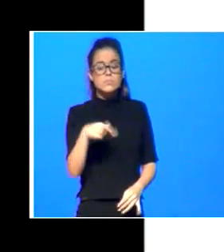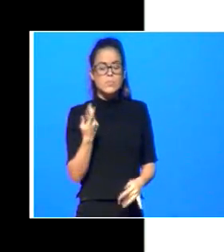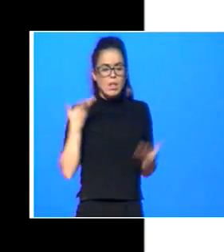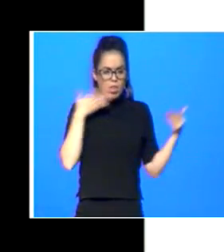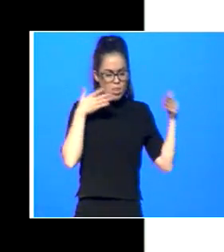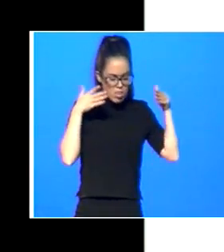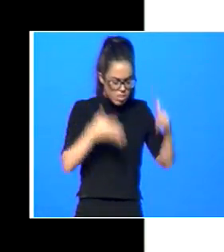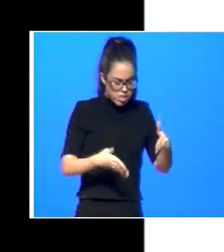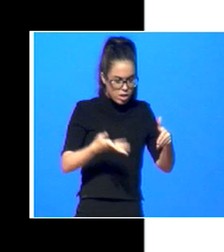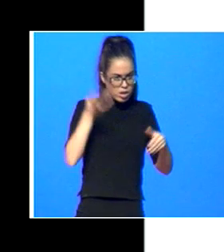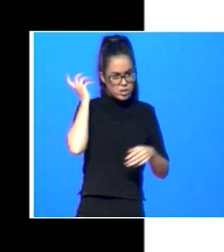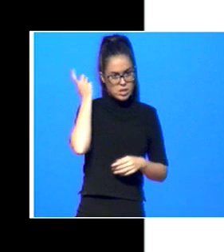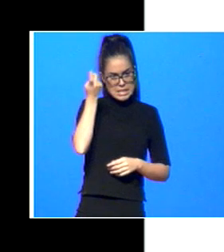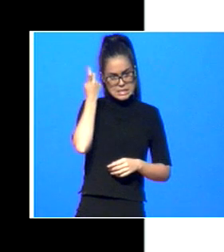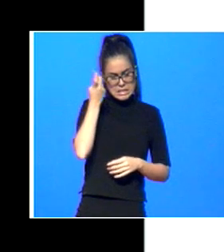gara